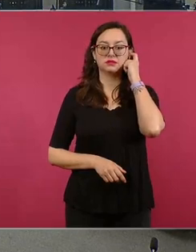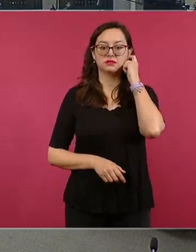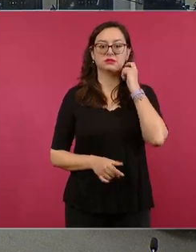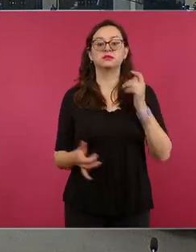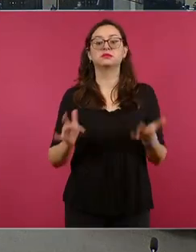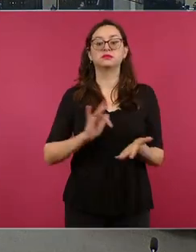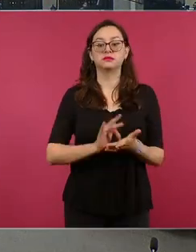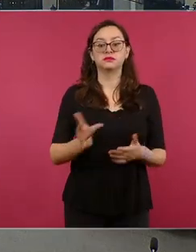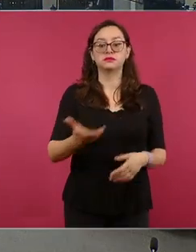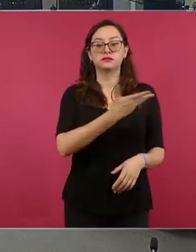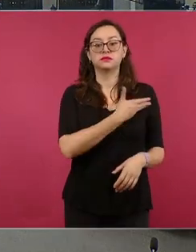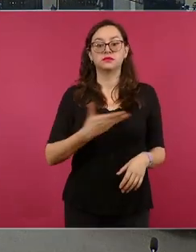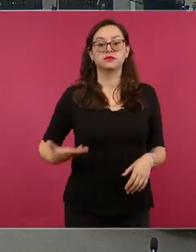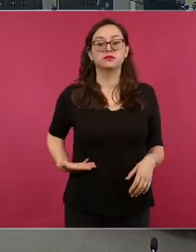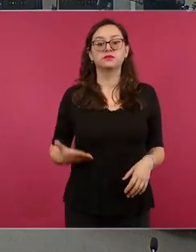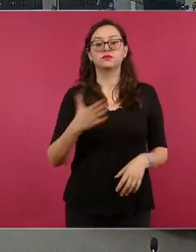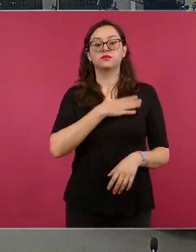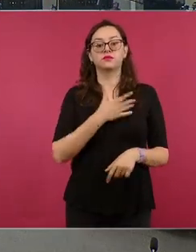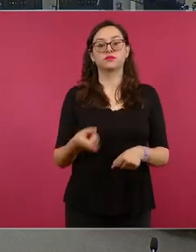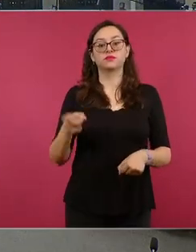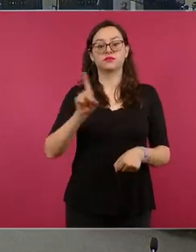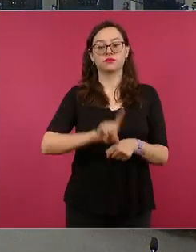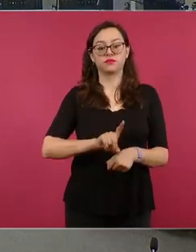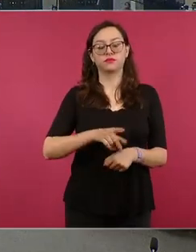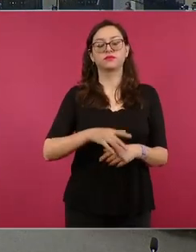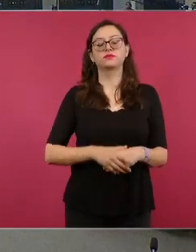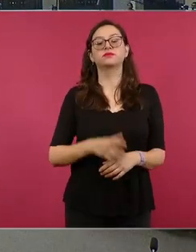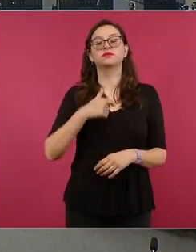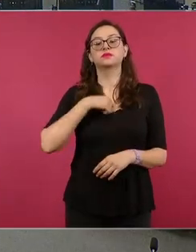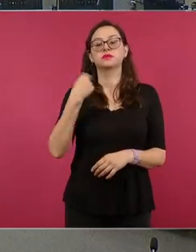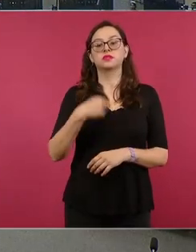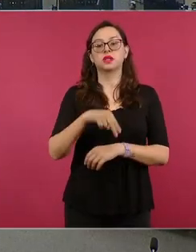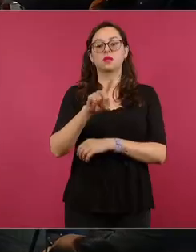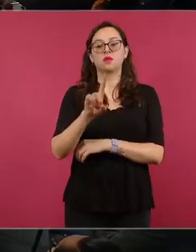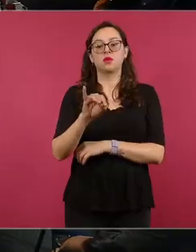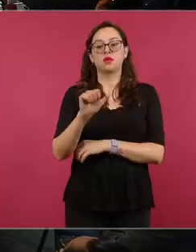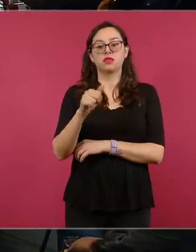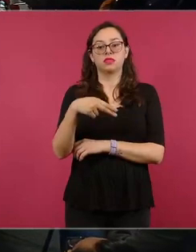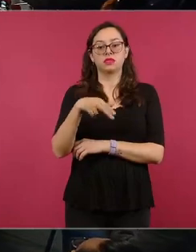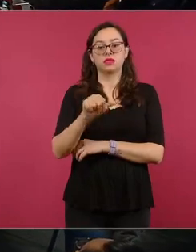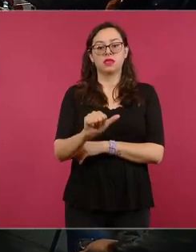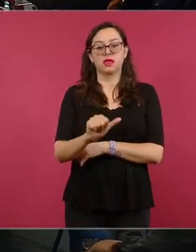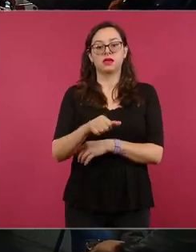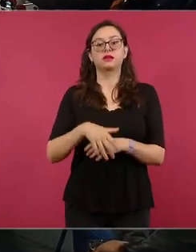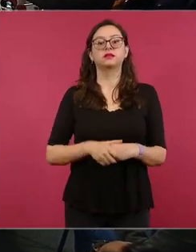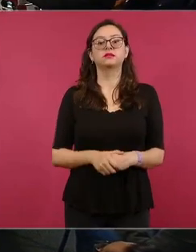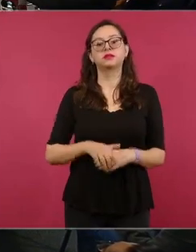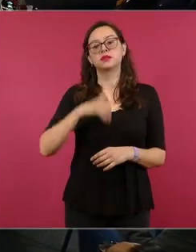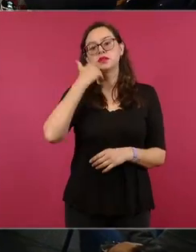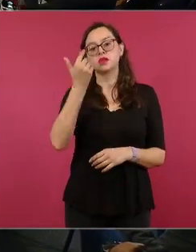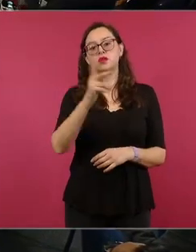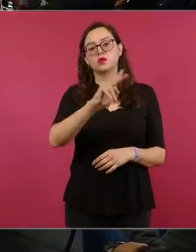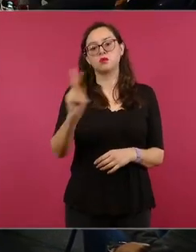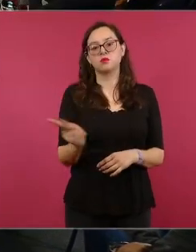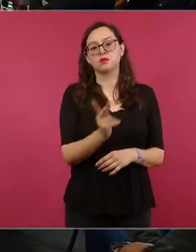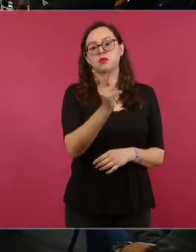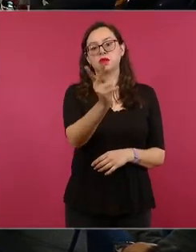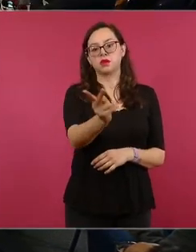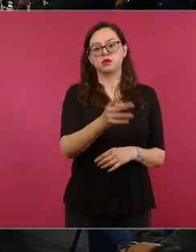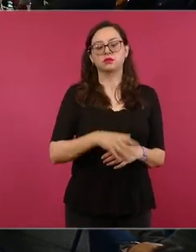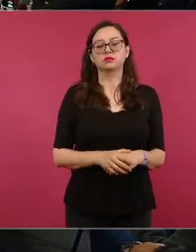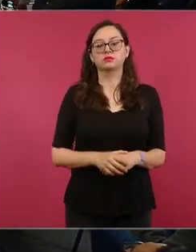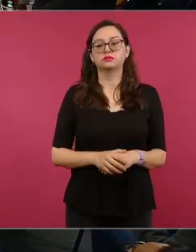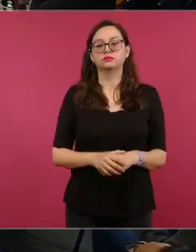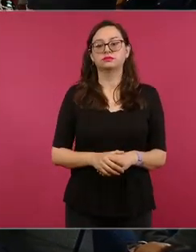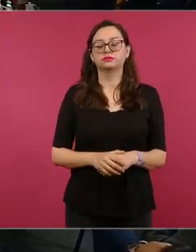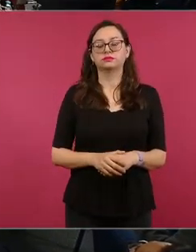Gracias, presidente. Buenos días, funcionarios. Diana Benítez, del Financiero. Quisiera preguntarle, con esta cuestión de los